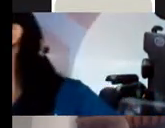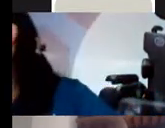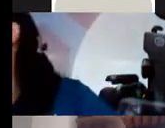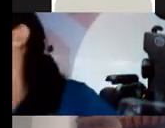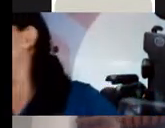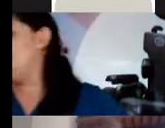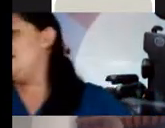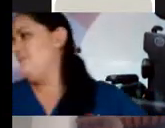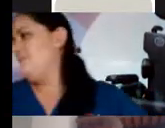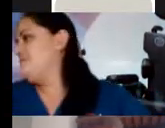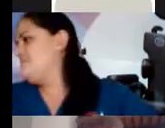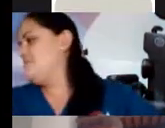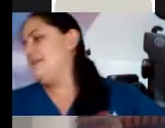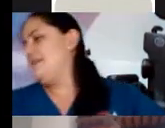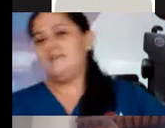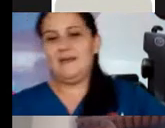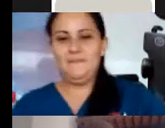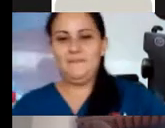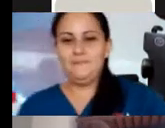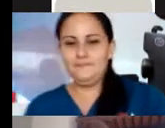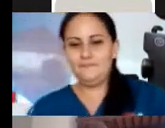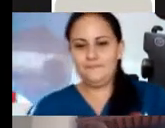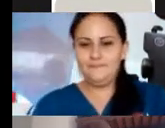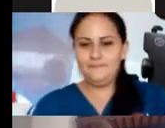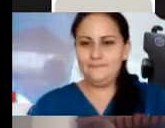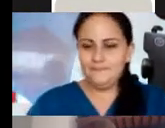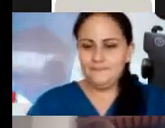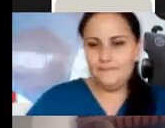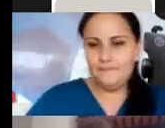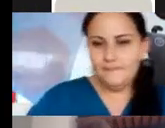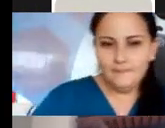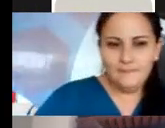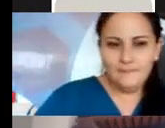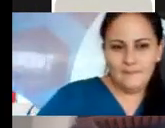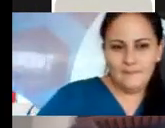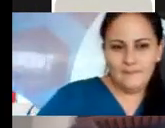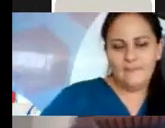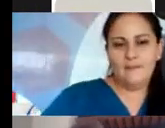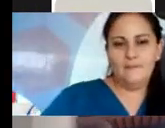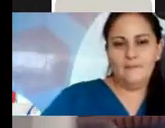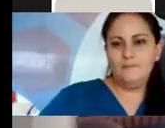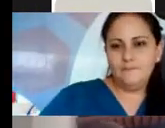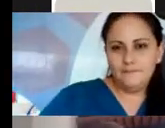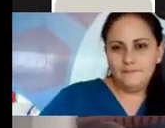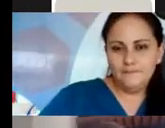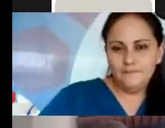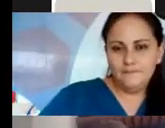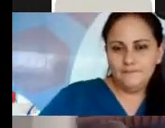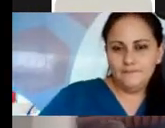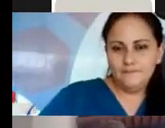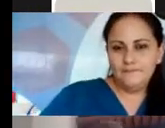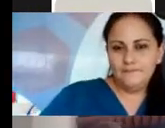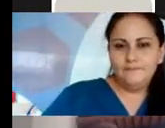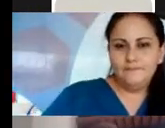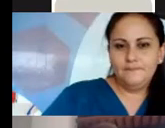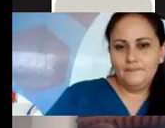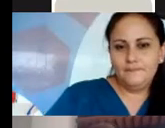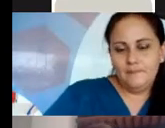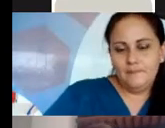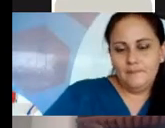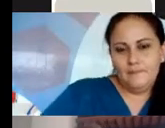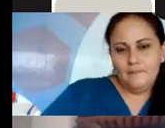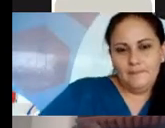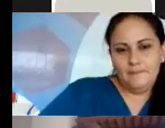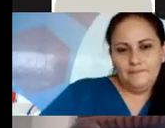los presentamos solo rápidamente, las mesas EMI que están en las fichas clínica técnica como mesita EMI?